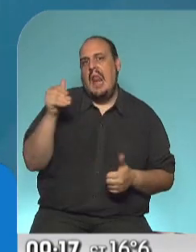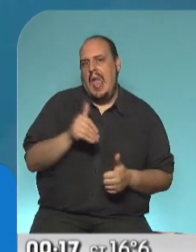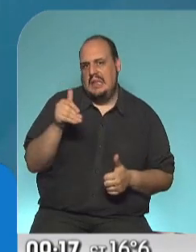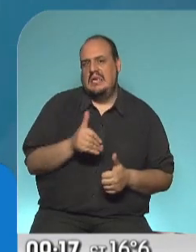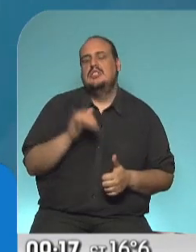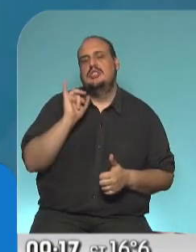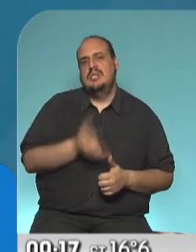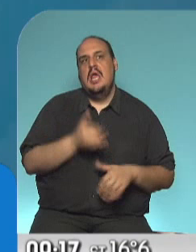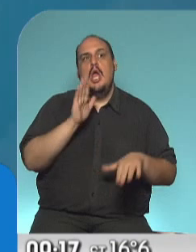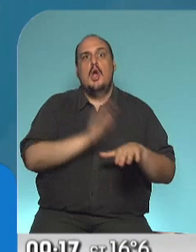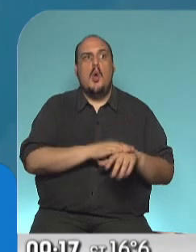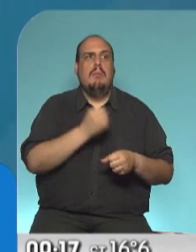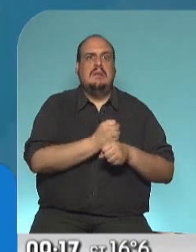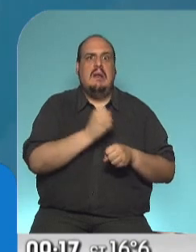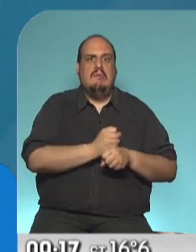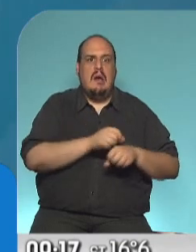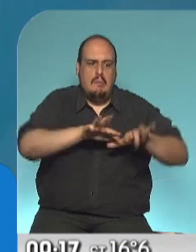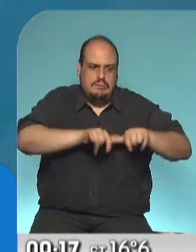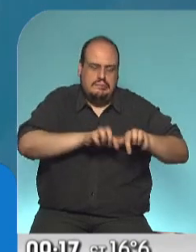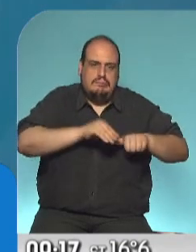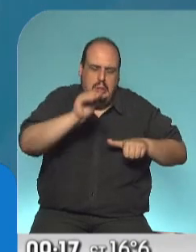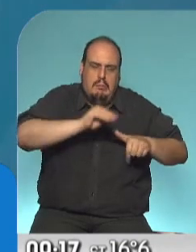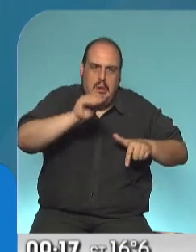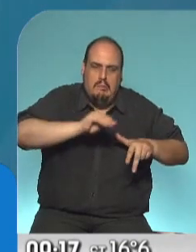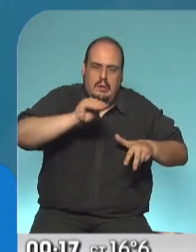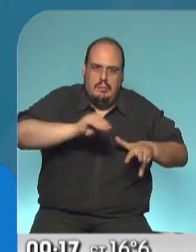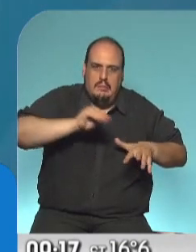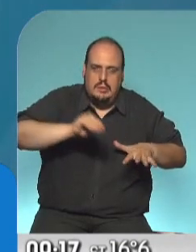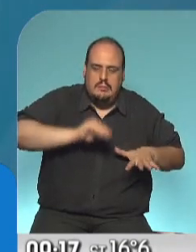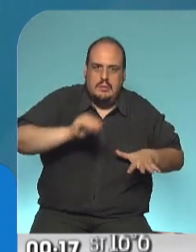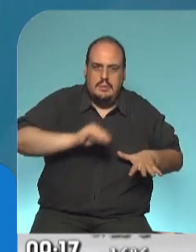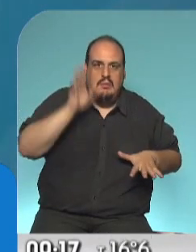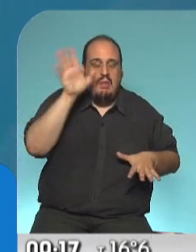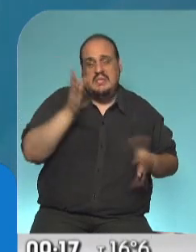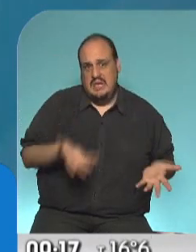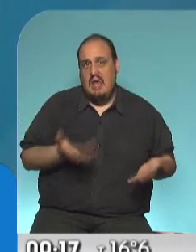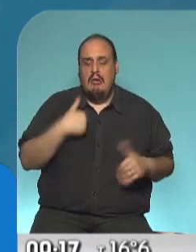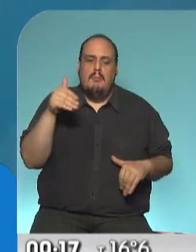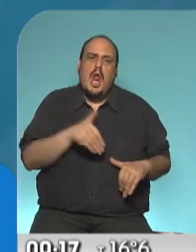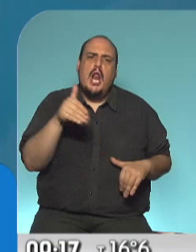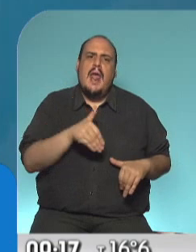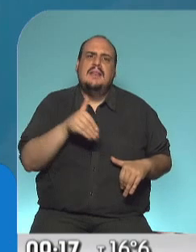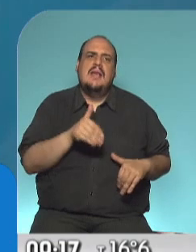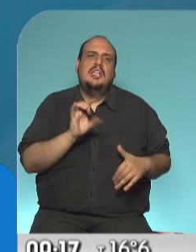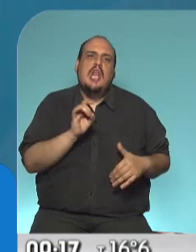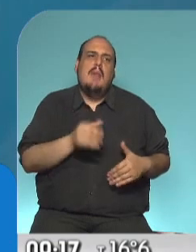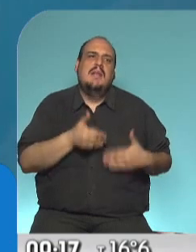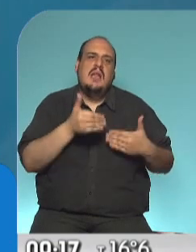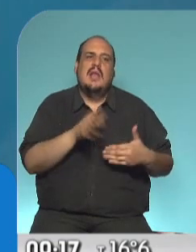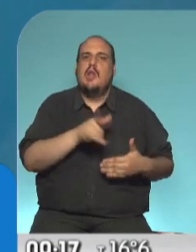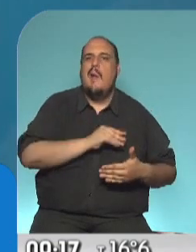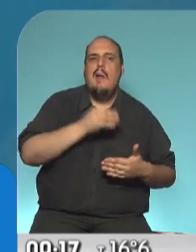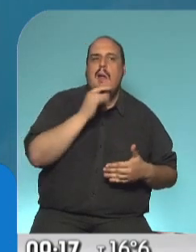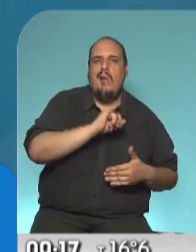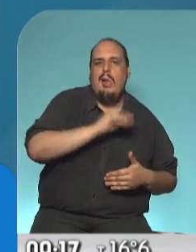supuesto debido a la gran carga de trabajo ese retraso de la notificación es solo un retraso y no es que no no se notifica con